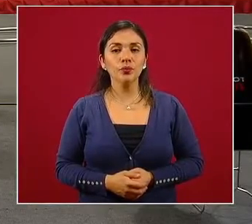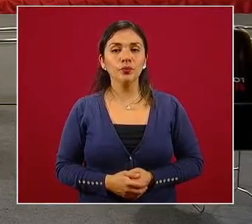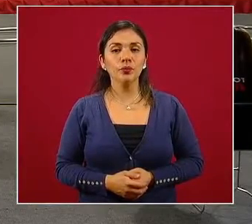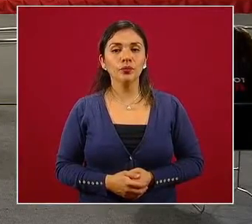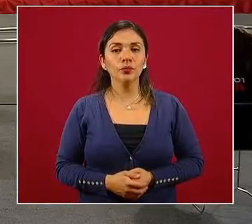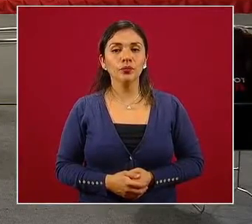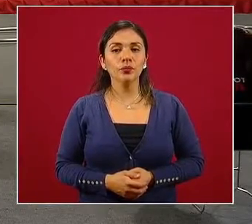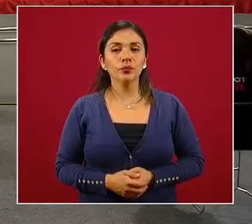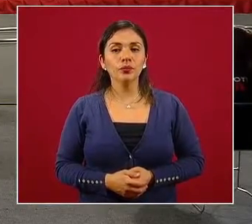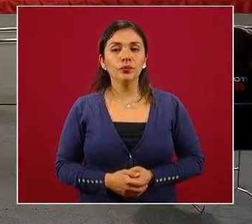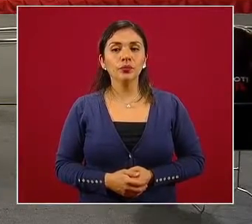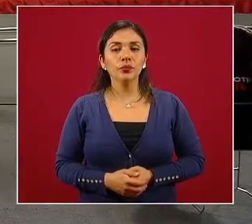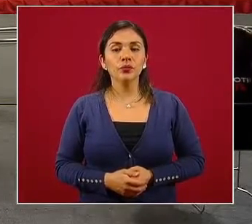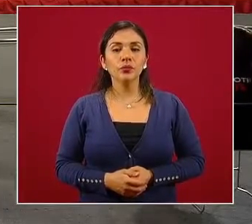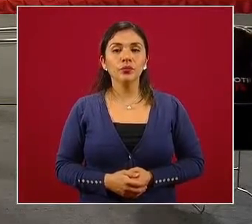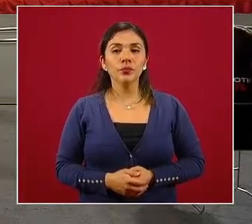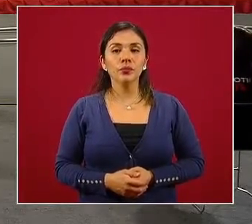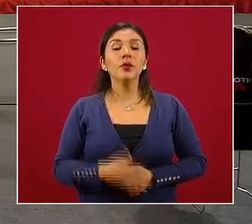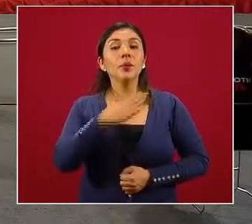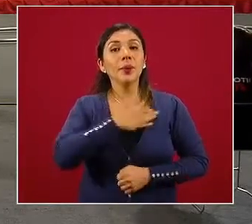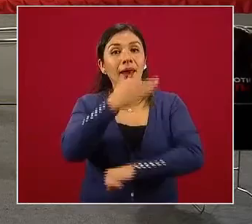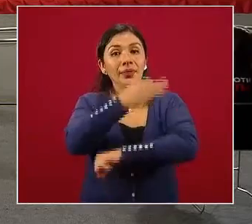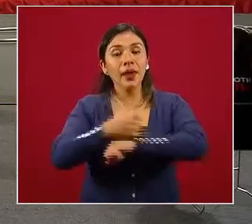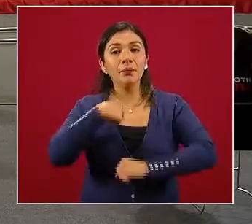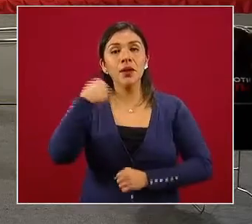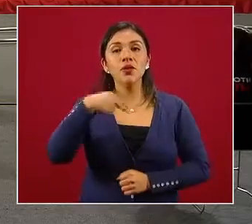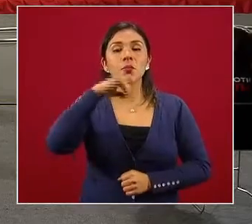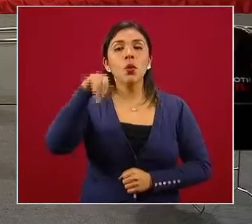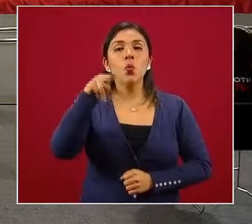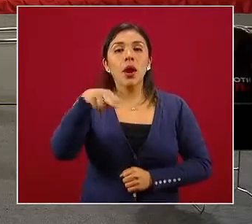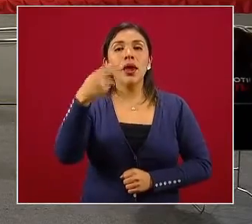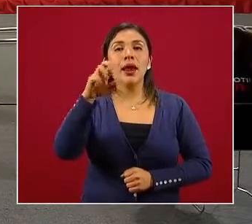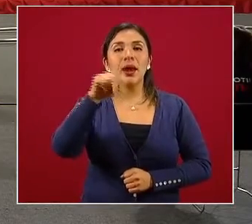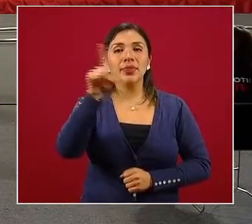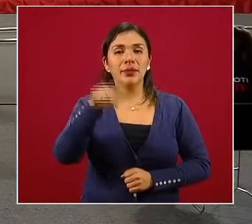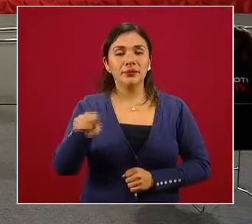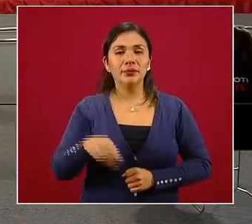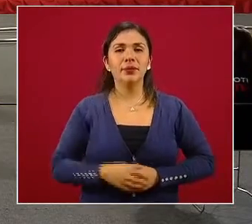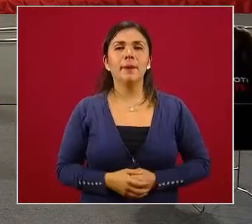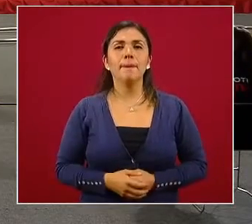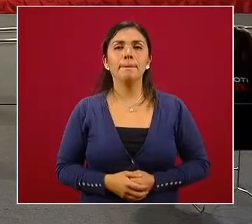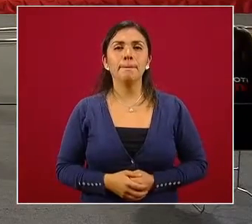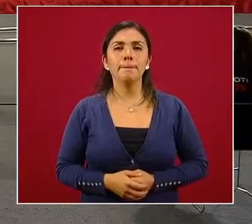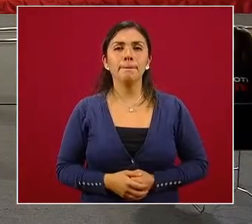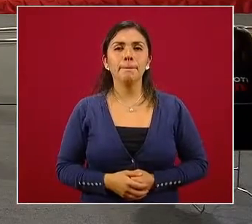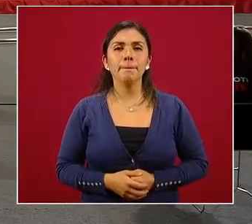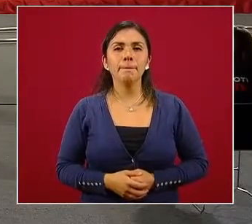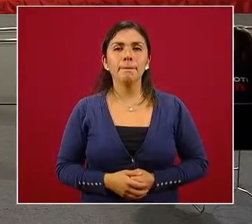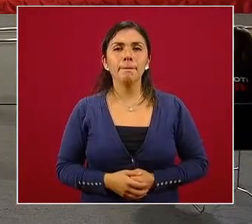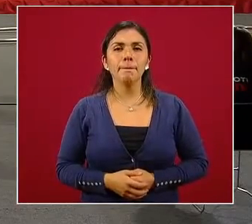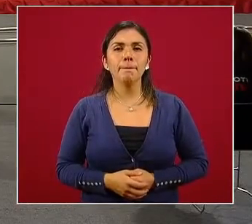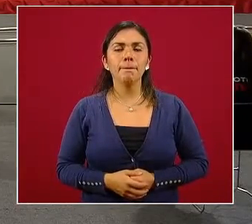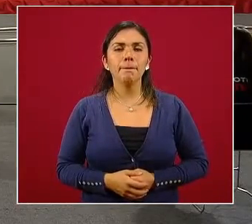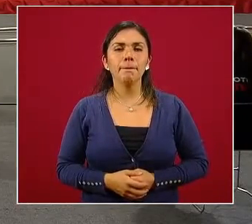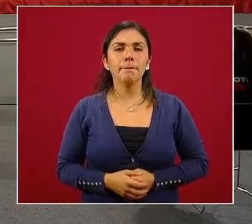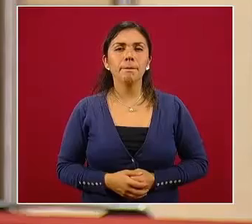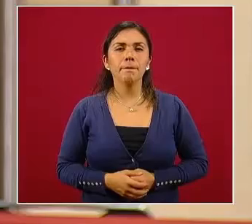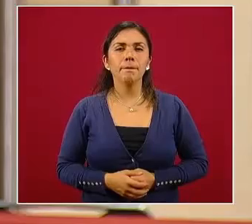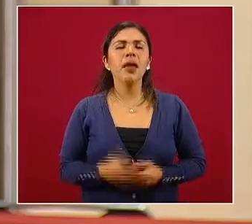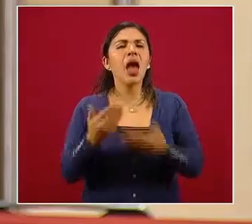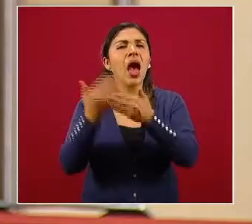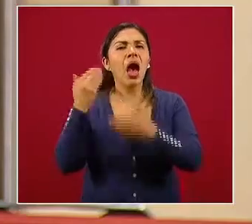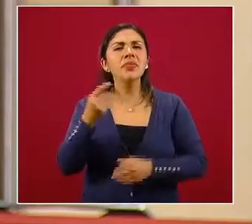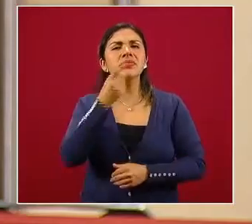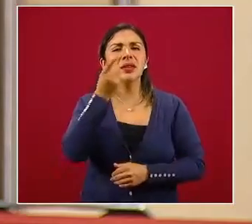Y usted, ¿verdad? Habíamos dicho. Buenas tardes, Juan Hernández del periódico Basta de Grupo Cantón. Bueno, ya se había tocado el tema de